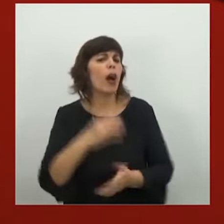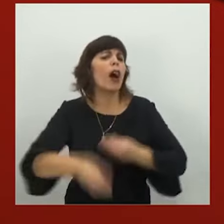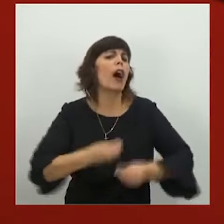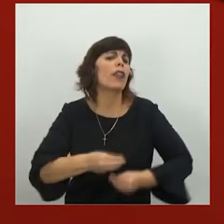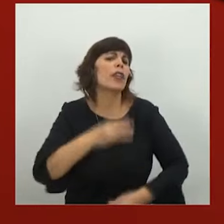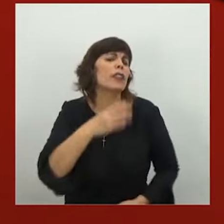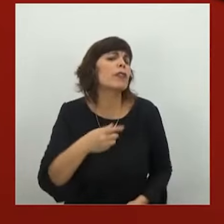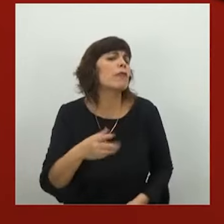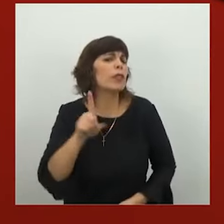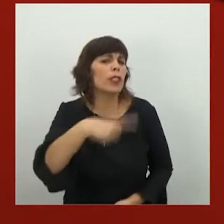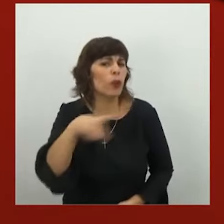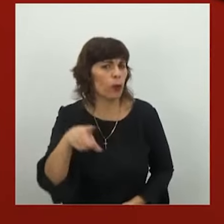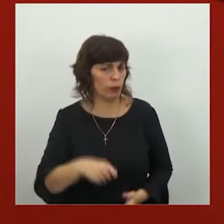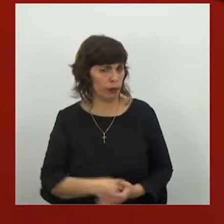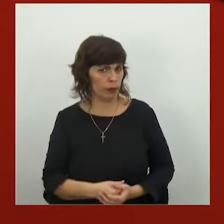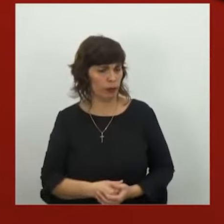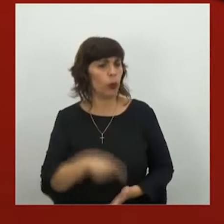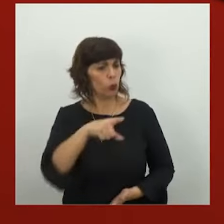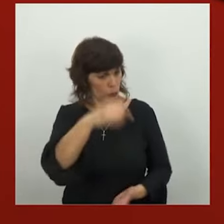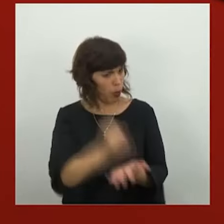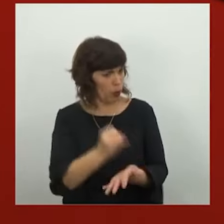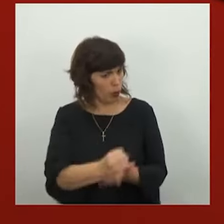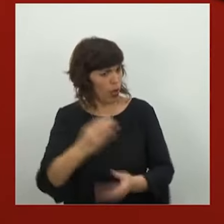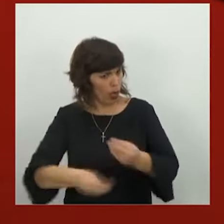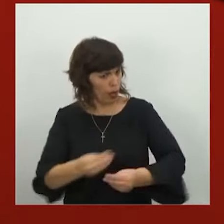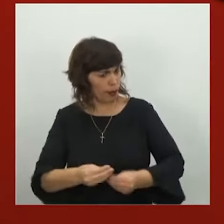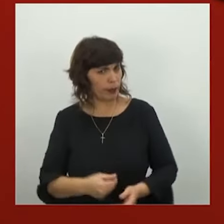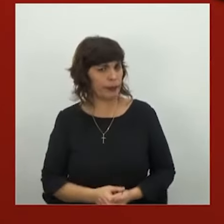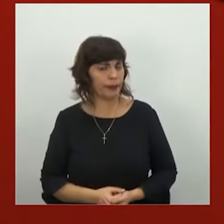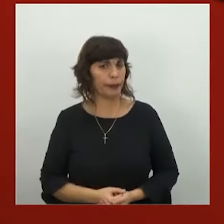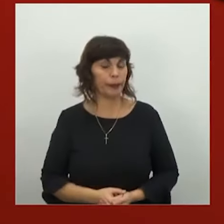¿Por qué no hace una prueba? Mira,